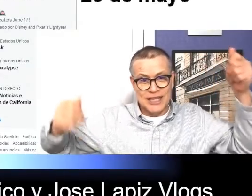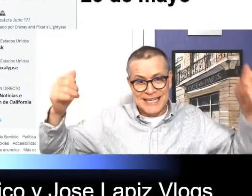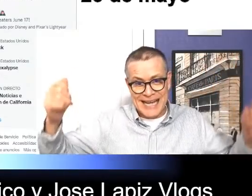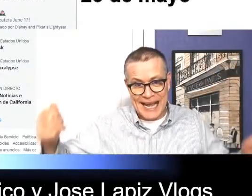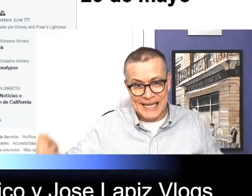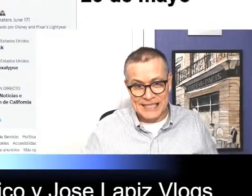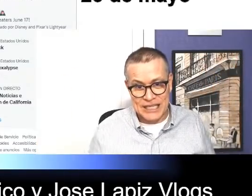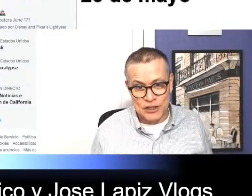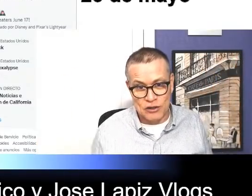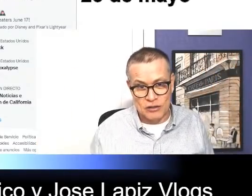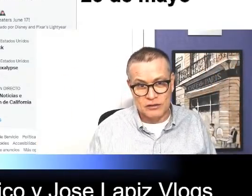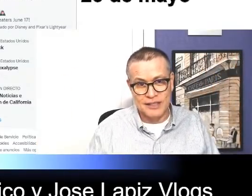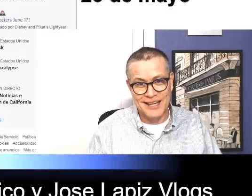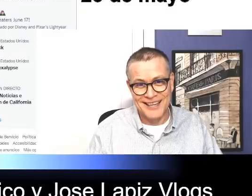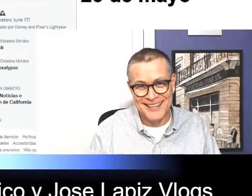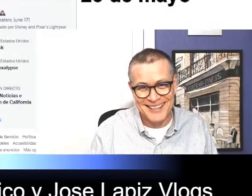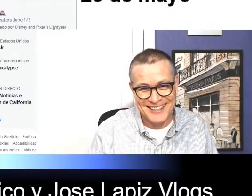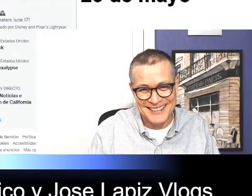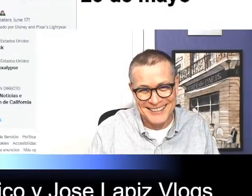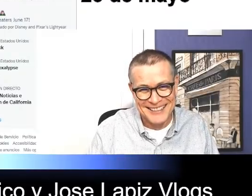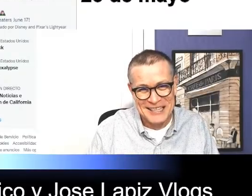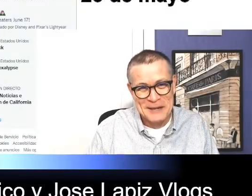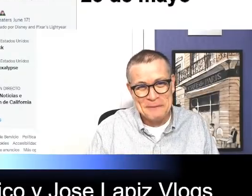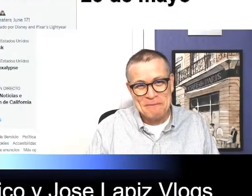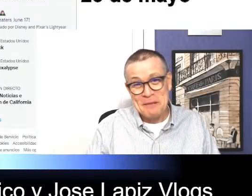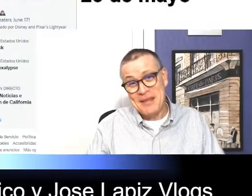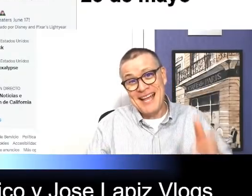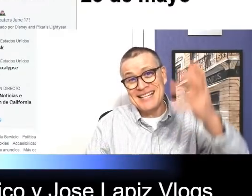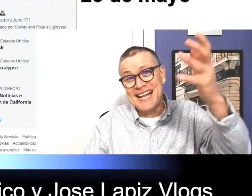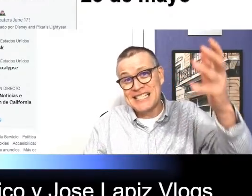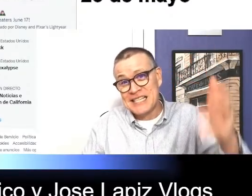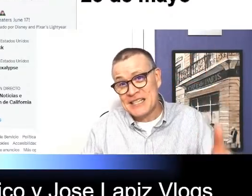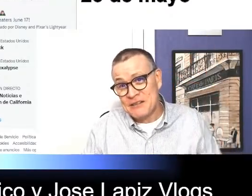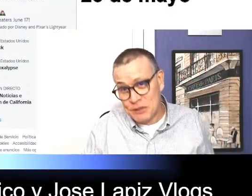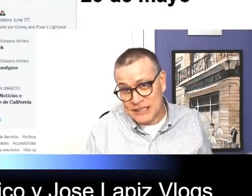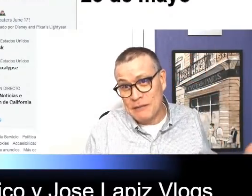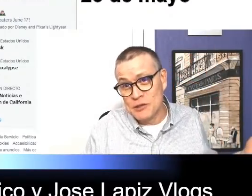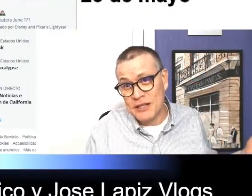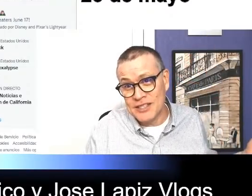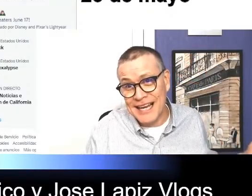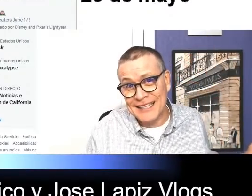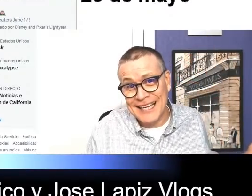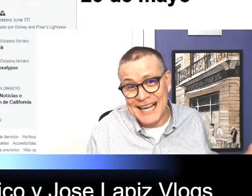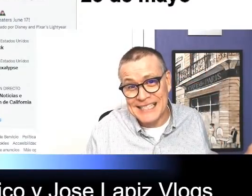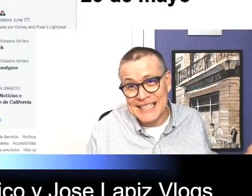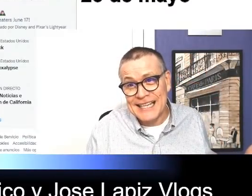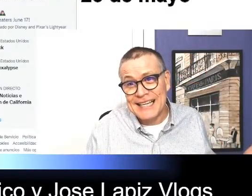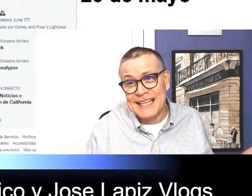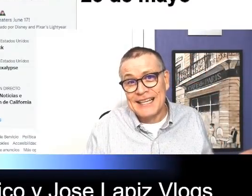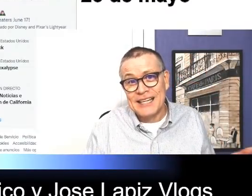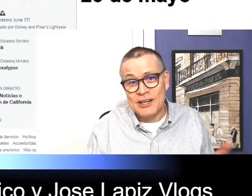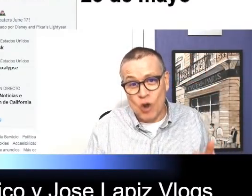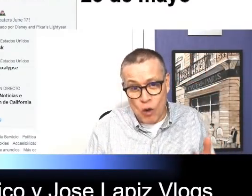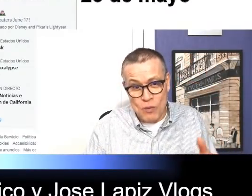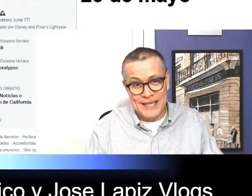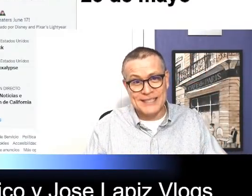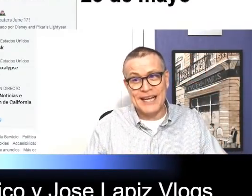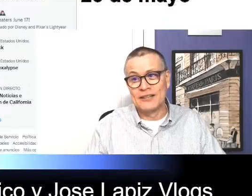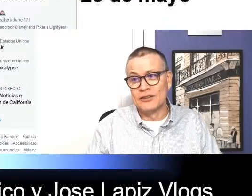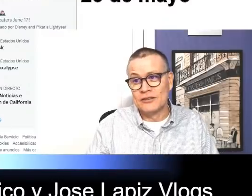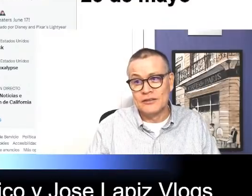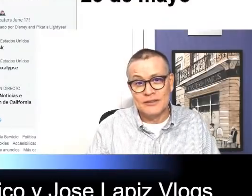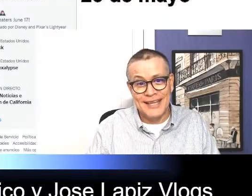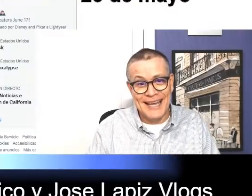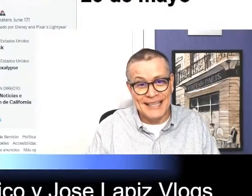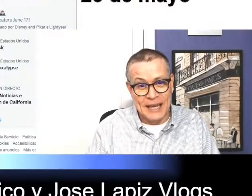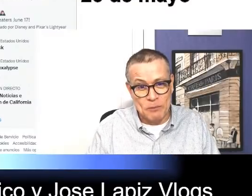música el señor mientras pues estamos viendo zacatecas como están